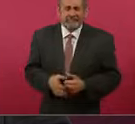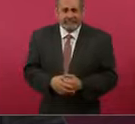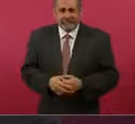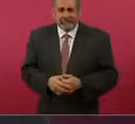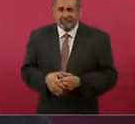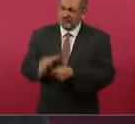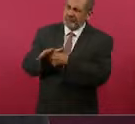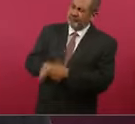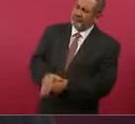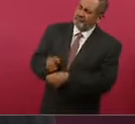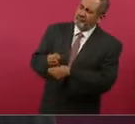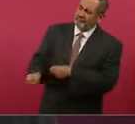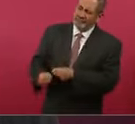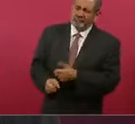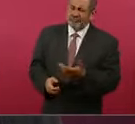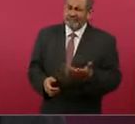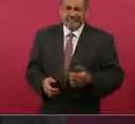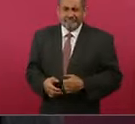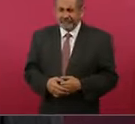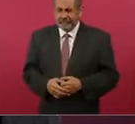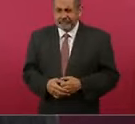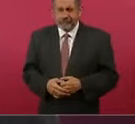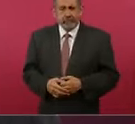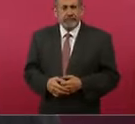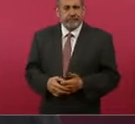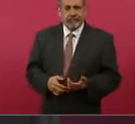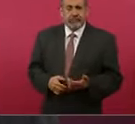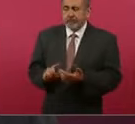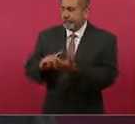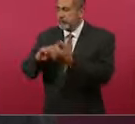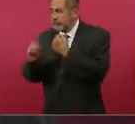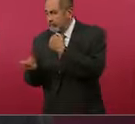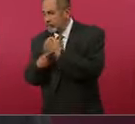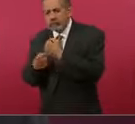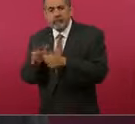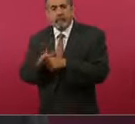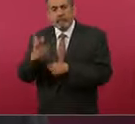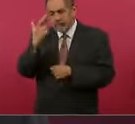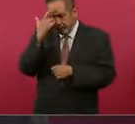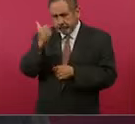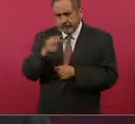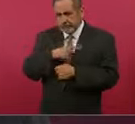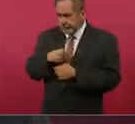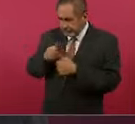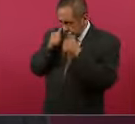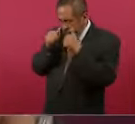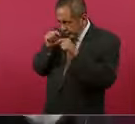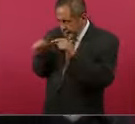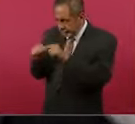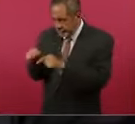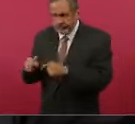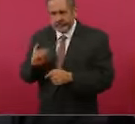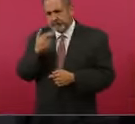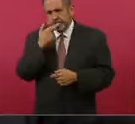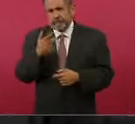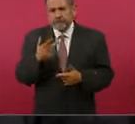utilizar la fuerza y no atender las causas. Es lo